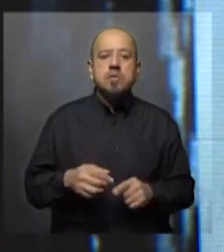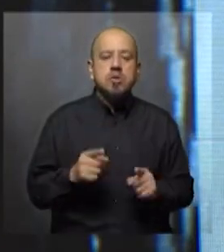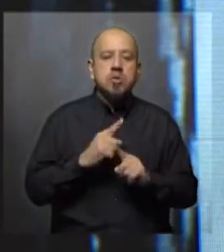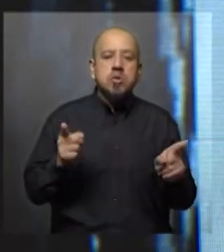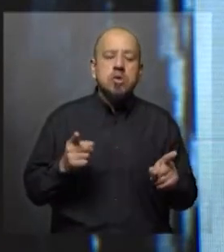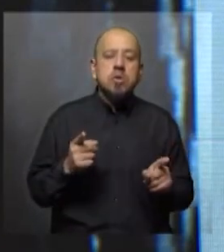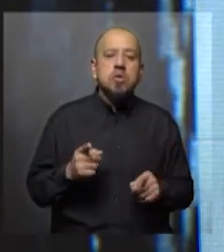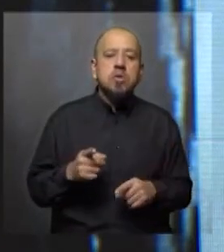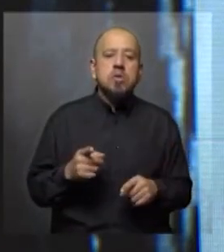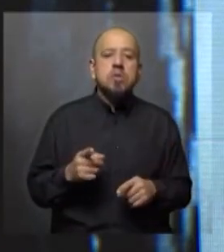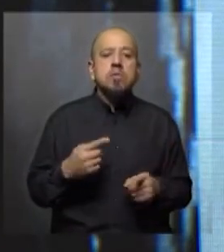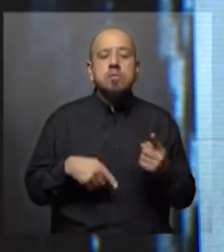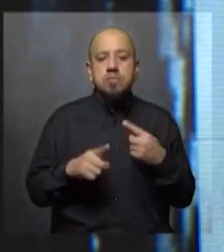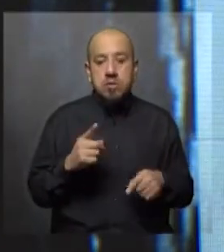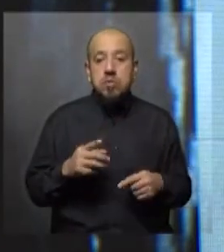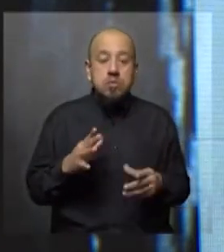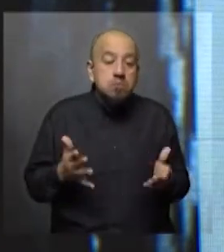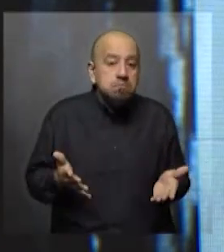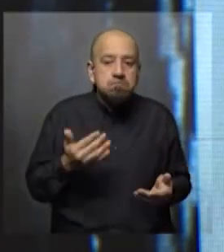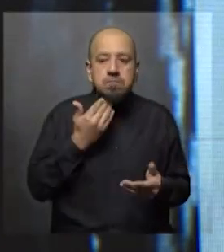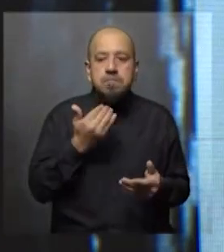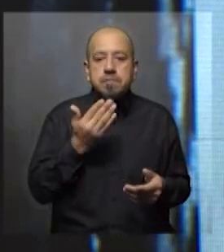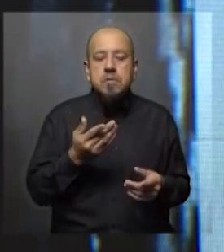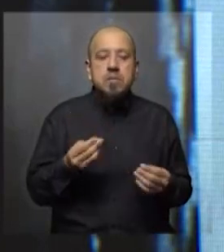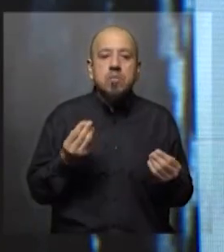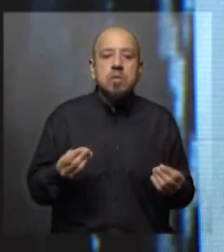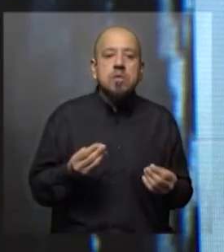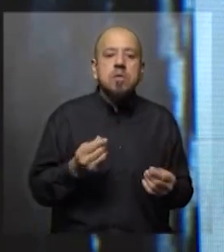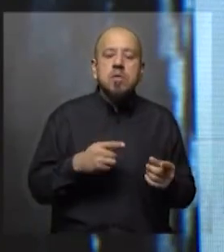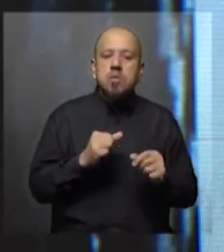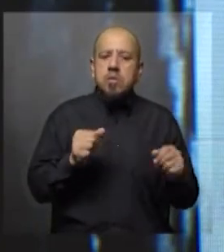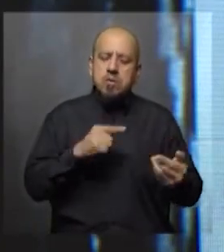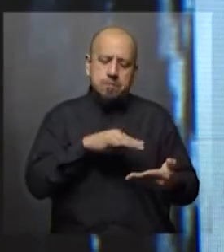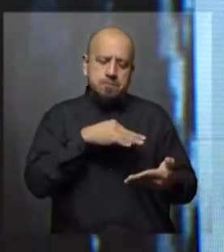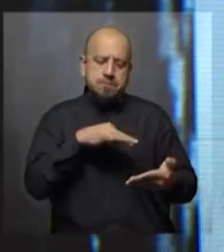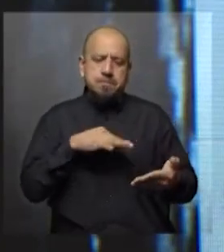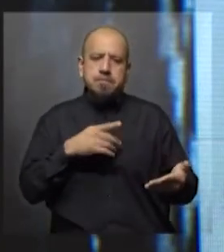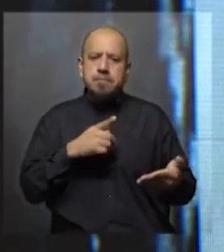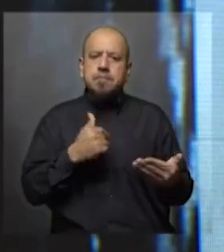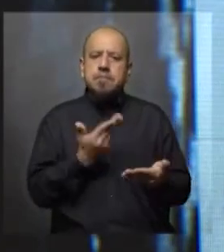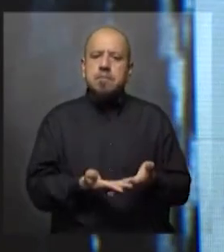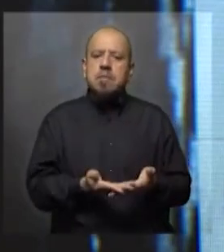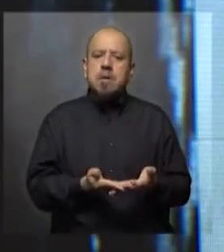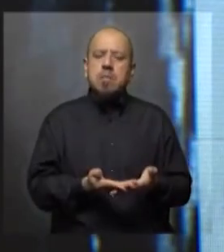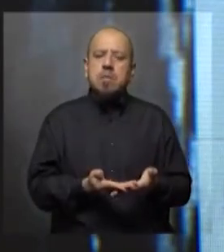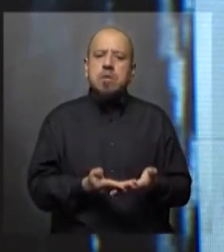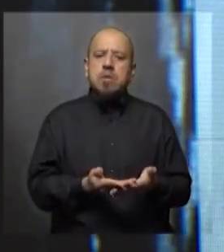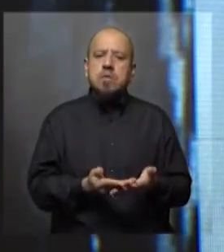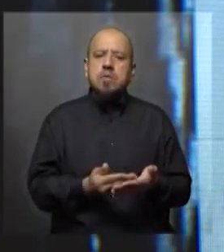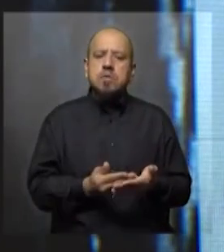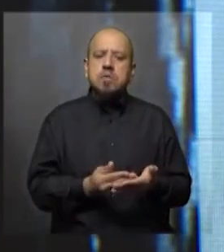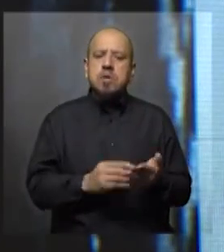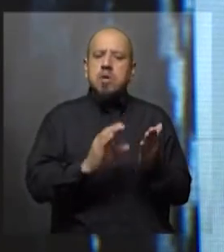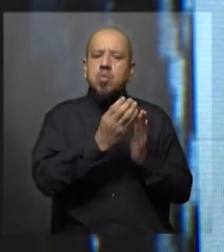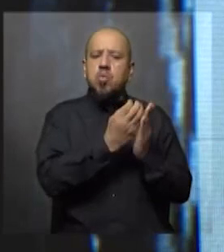era la definitiva pero que todavía no conocemos cuál es la definitiva uno podía leer ahí que la propuesta curricular es